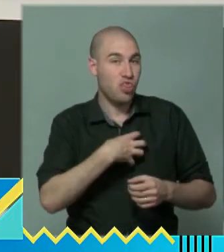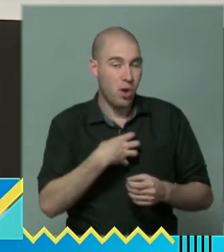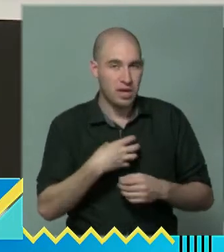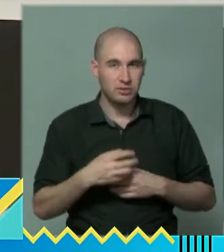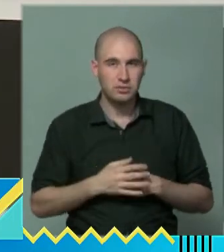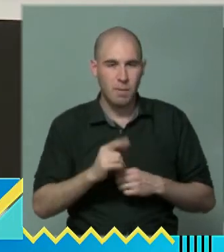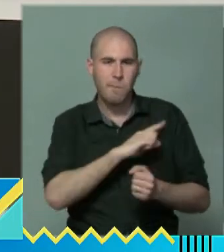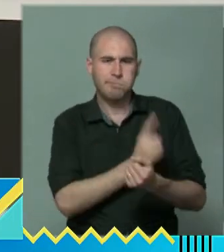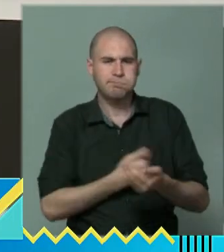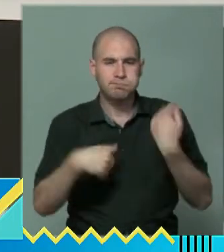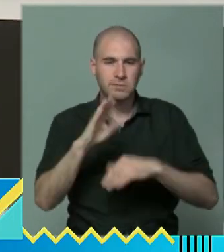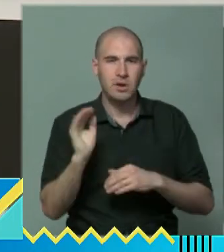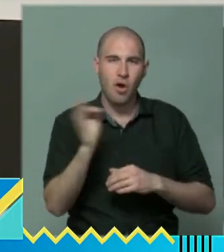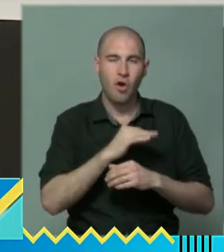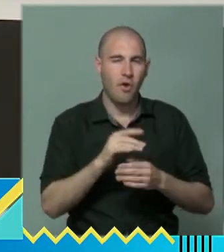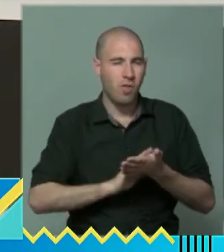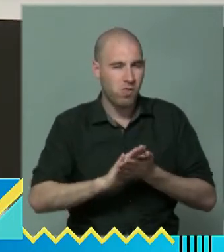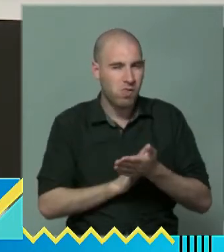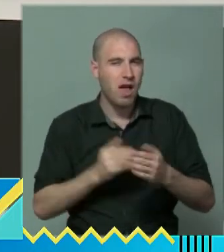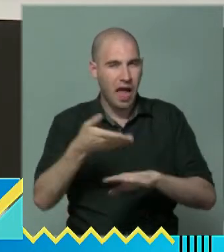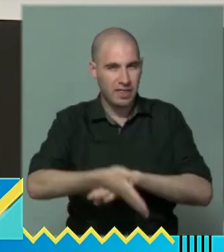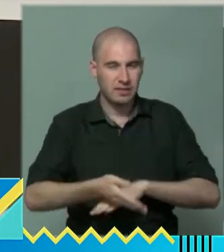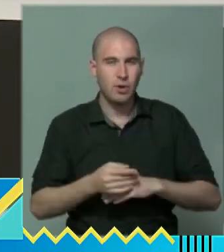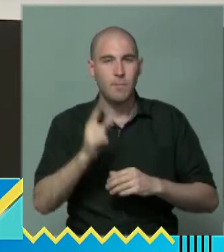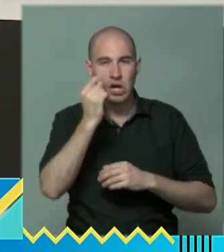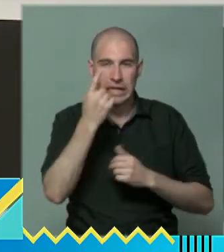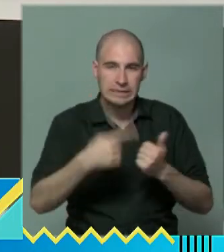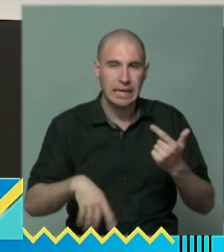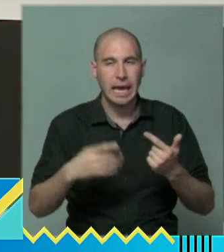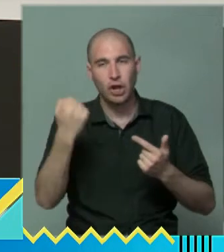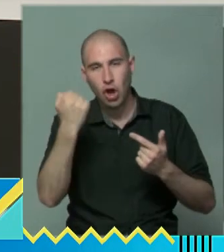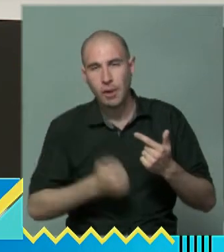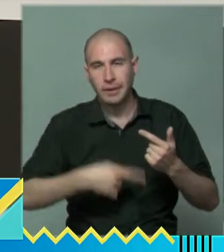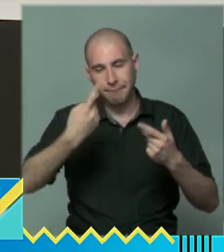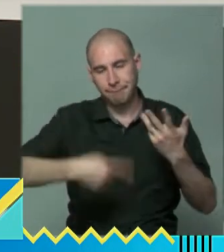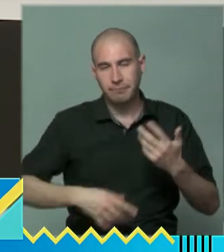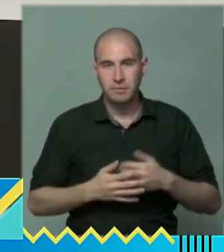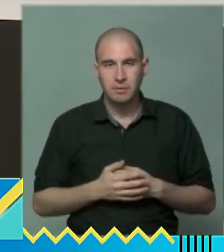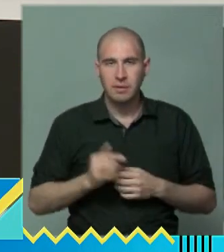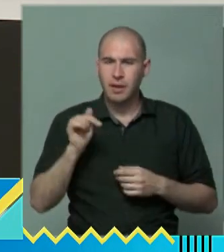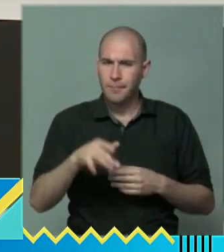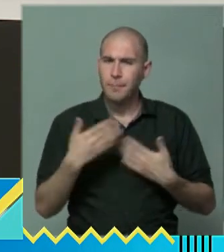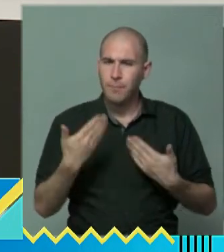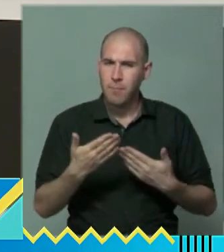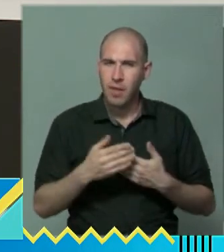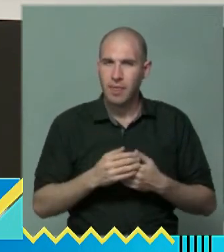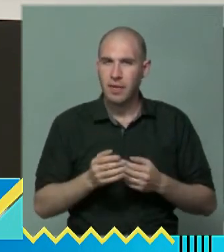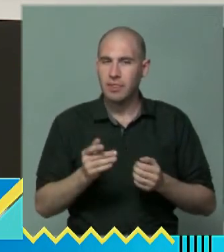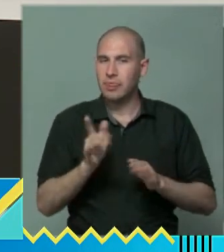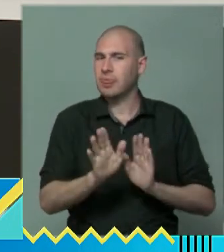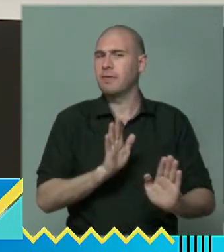los que tiene más poder o los que tiene cierta influencia, si se quiere, política, económica y demás, puede llegar a